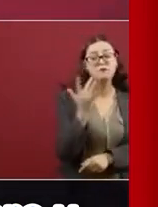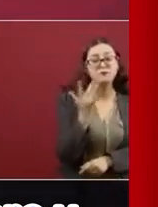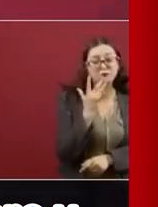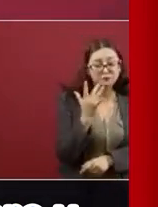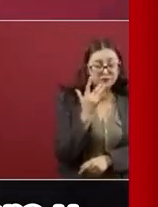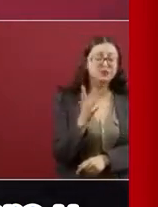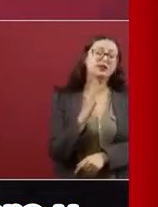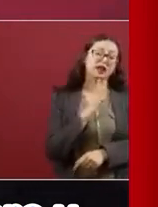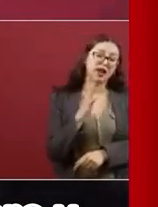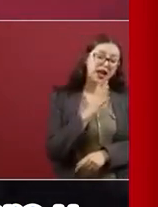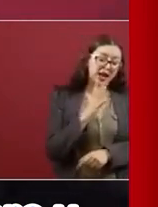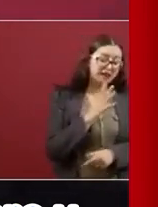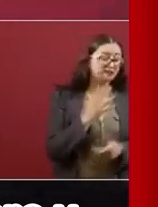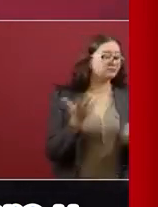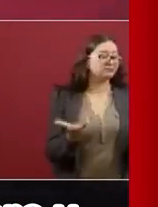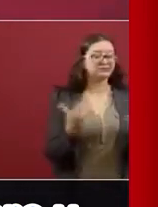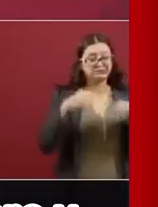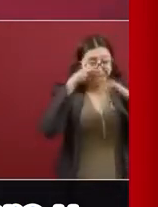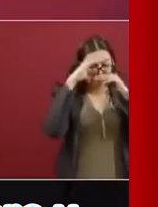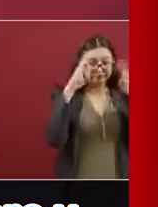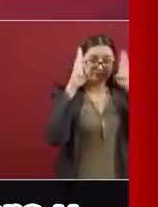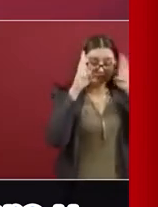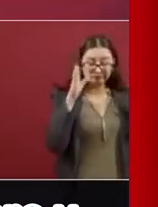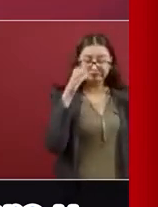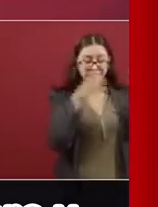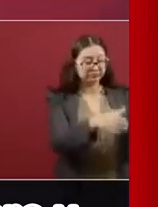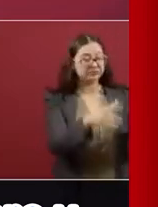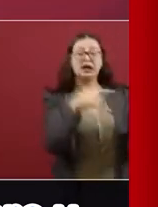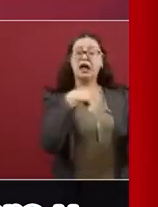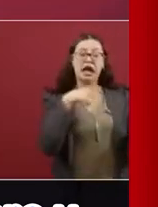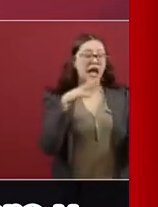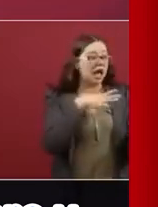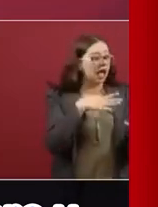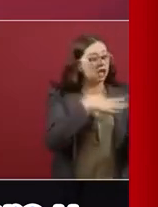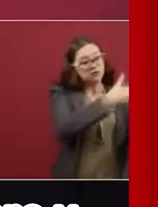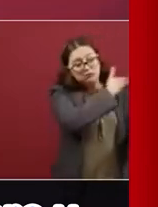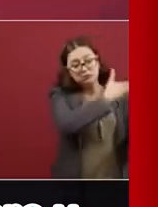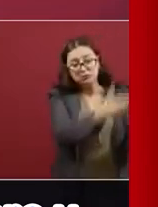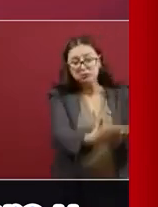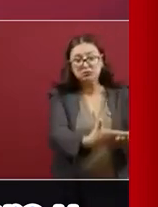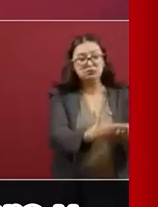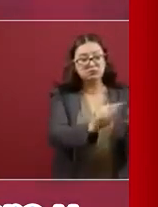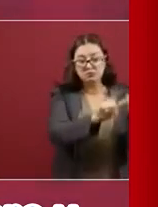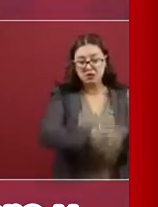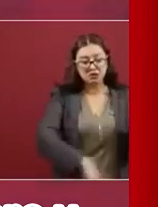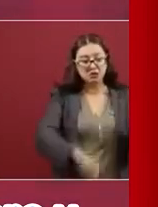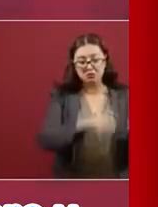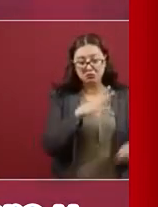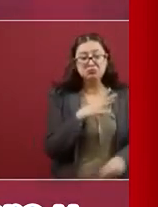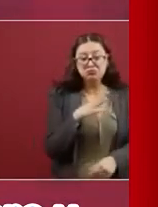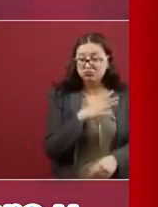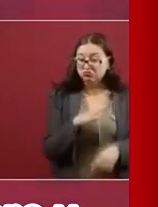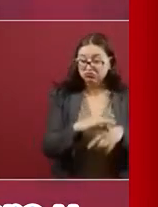Existe el conservadurismo en México y